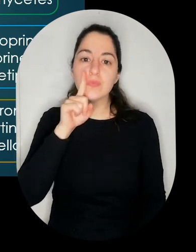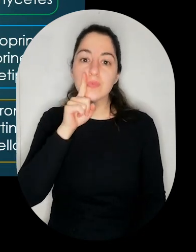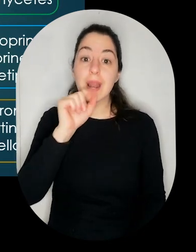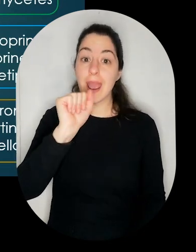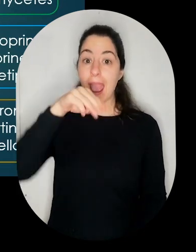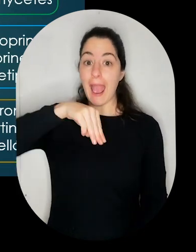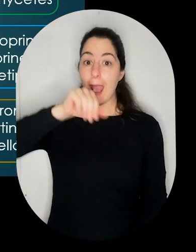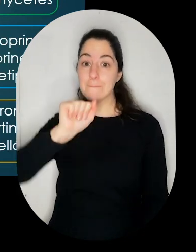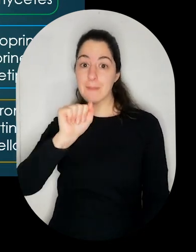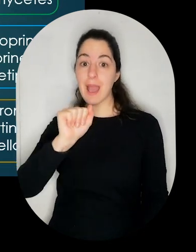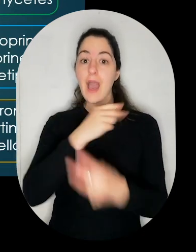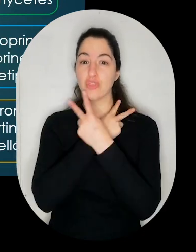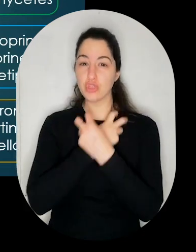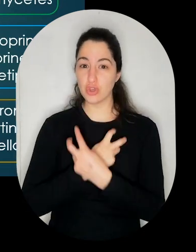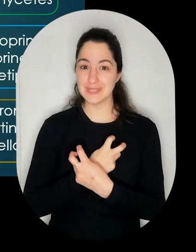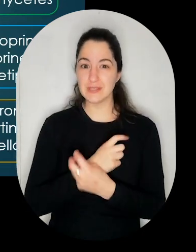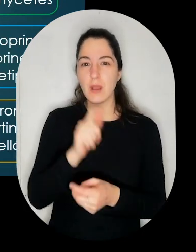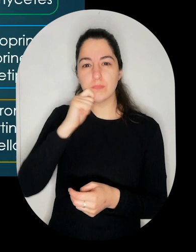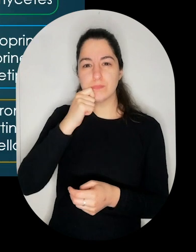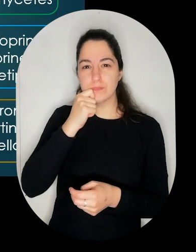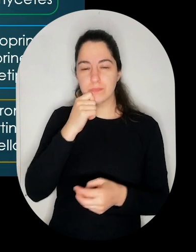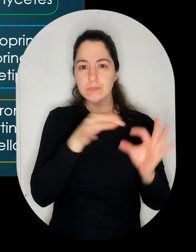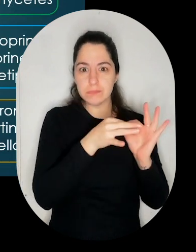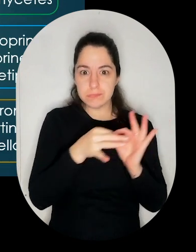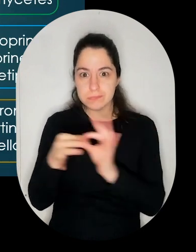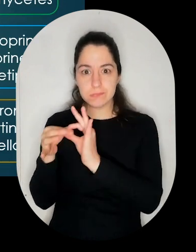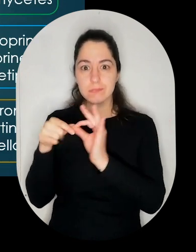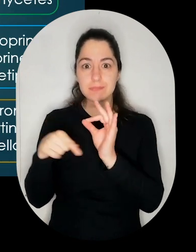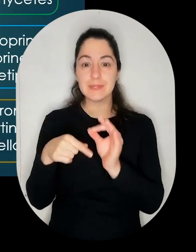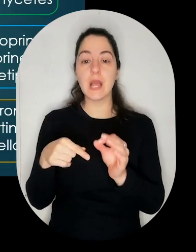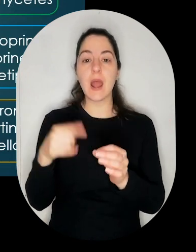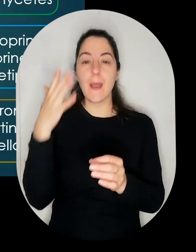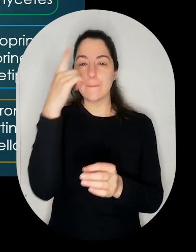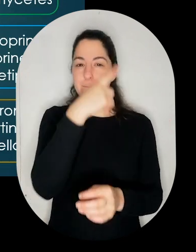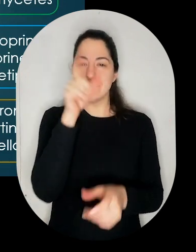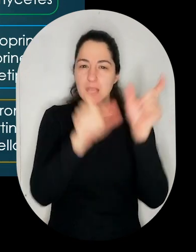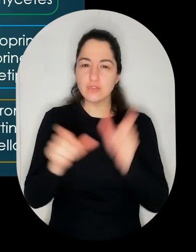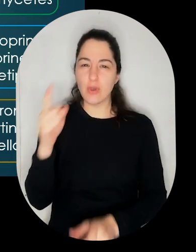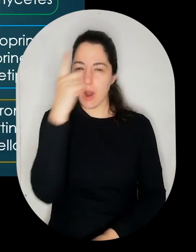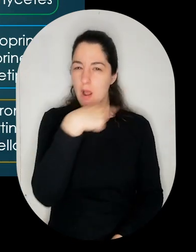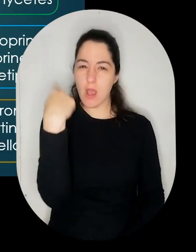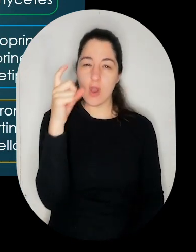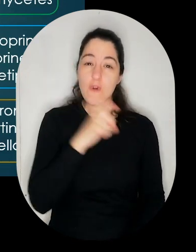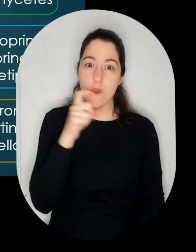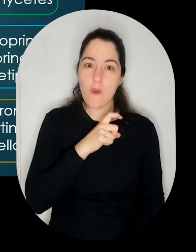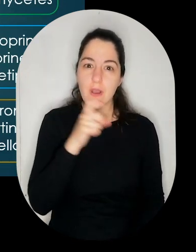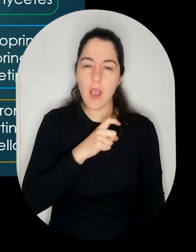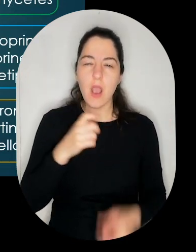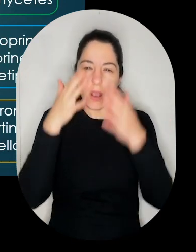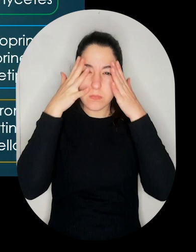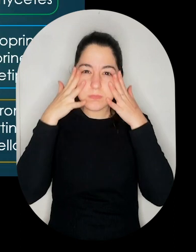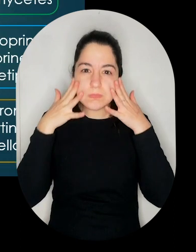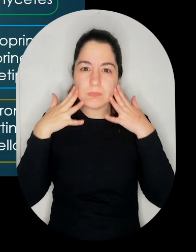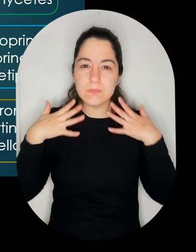contienen amatoxinas, generando o desencadenando un cuadro de vasodilatación general. La persona se pone muy roja, sudorosa, además de